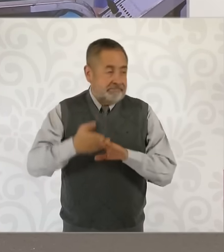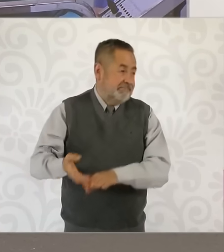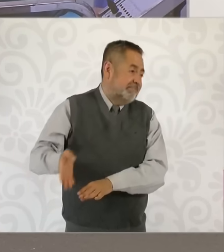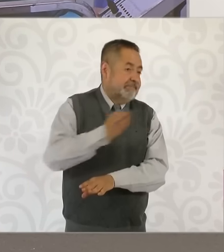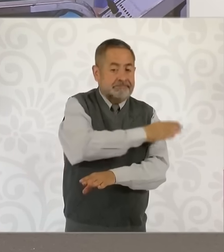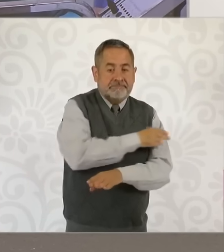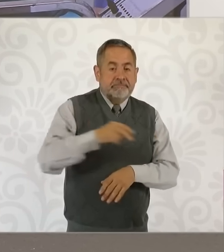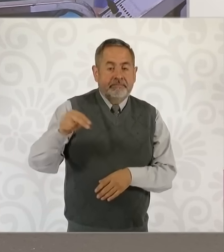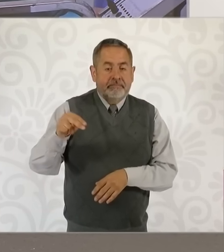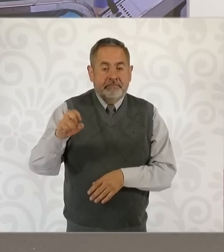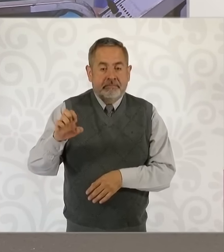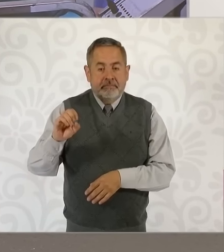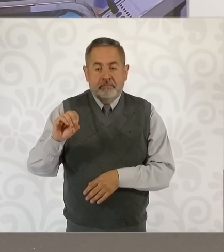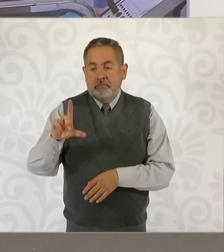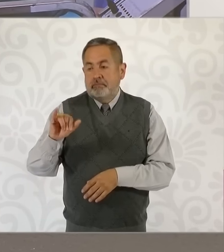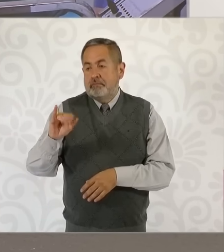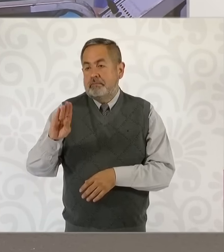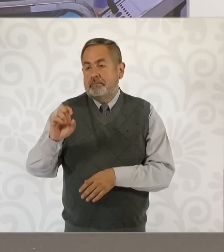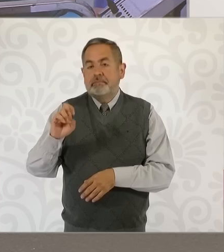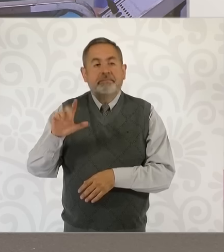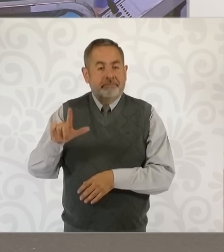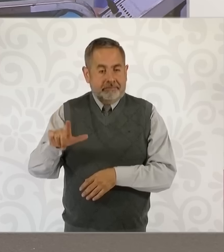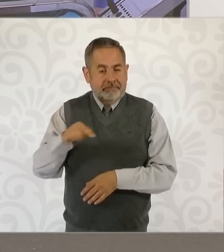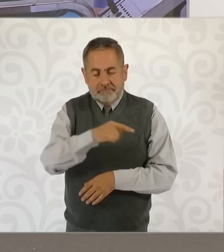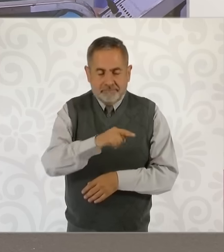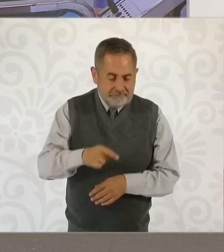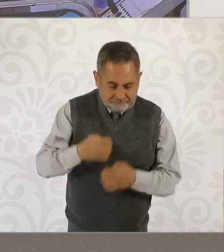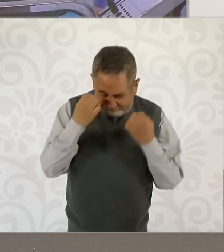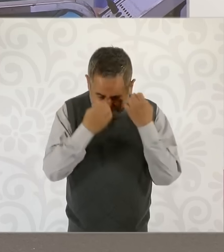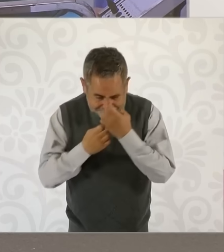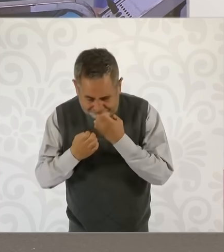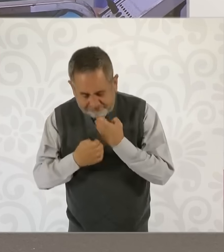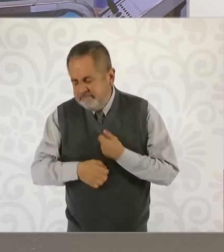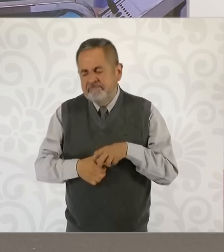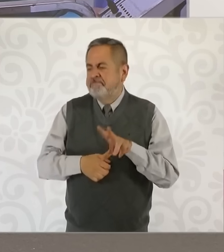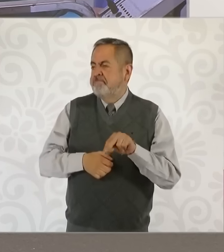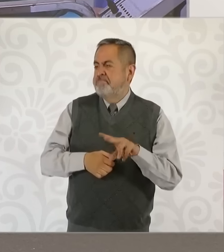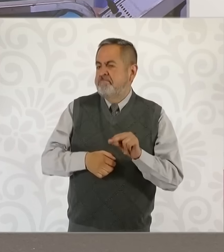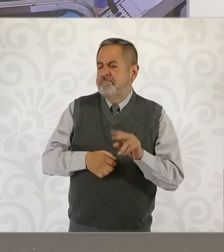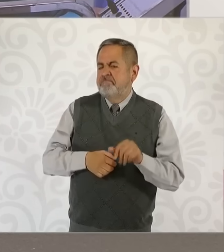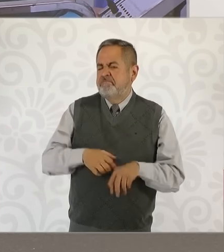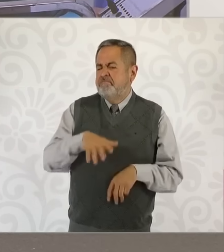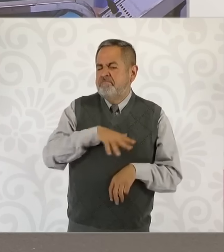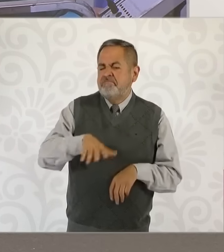neoliberal restringían muchísimo